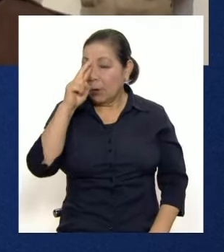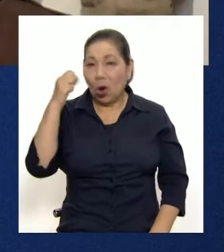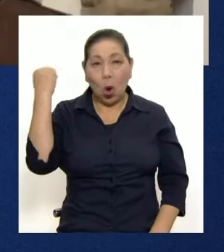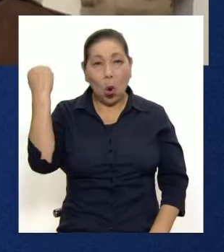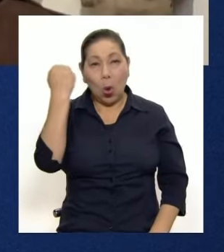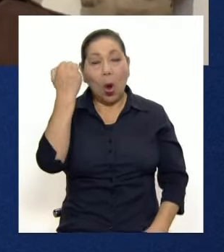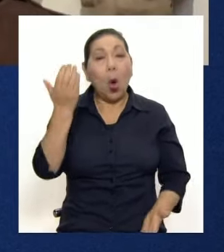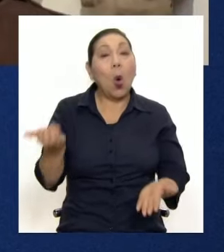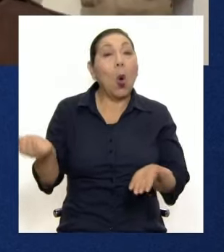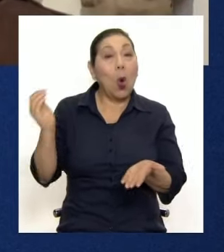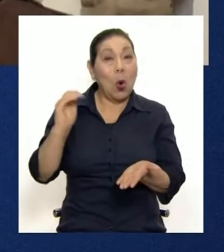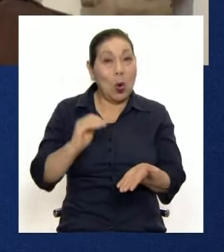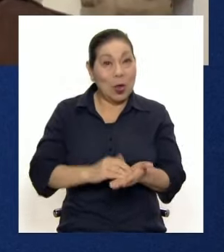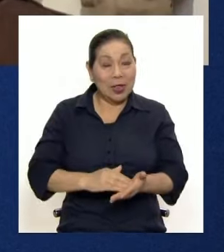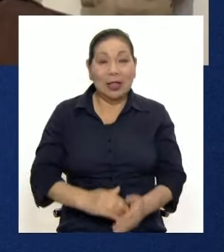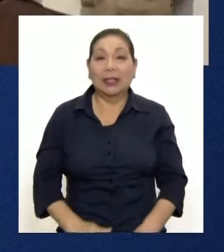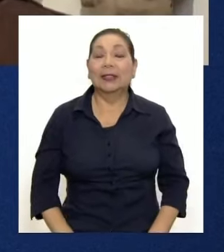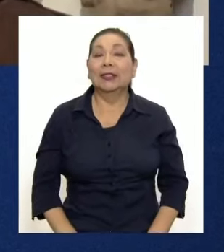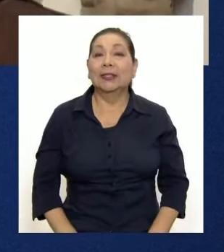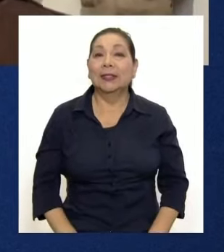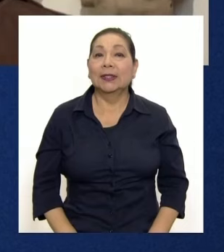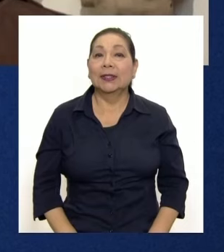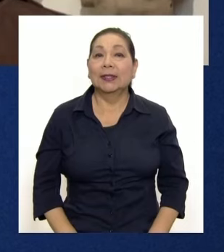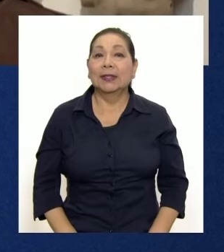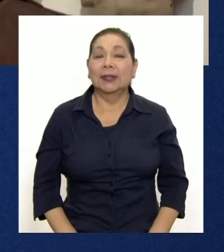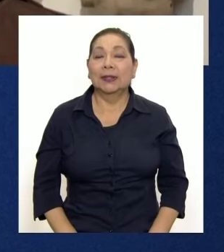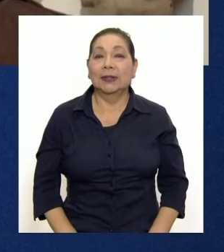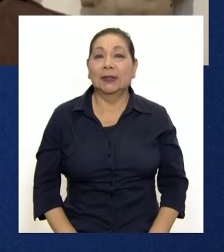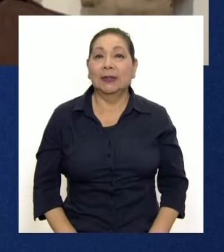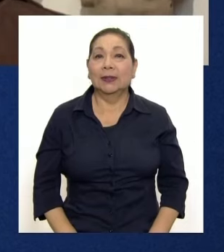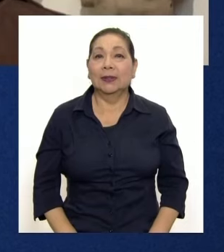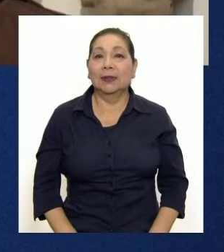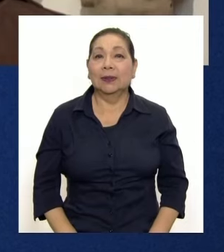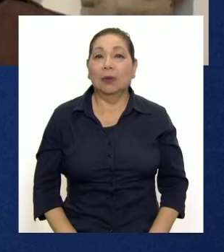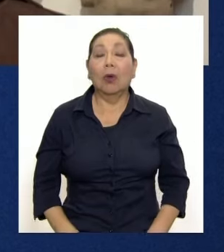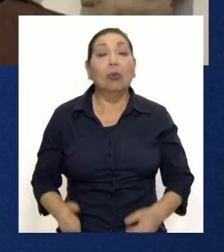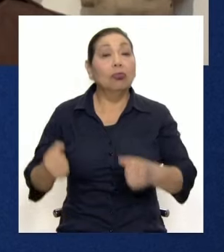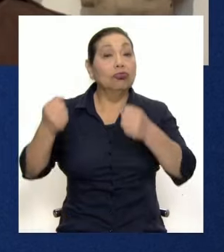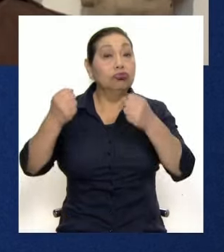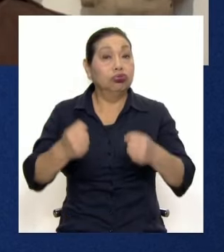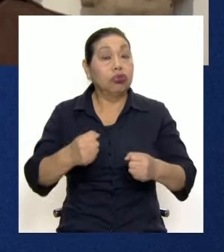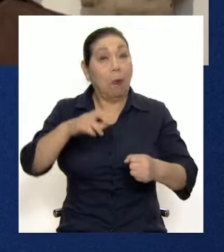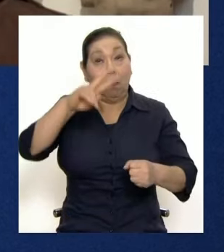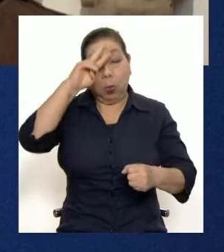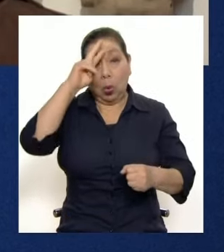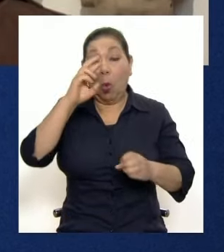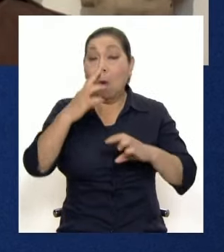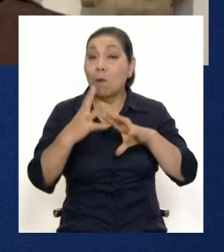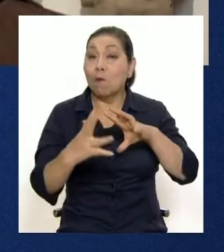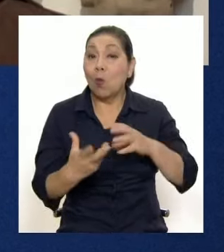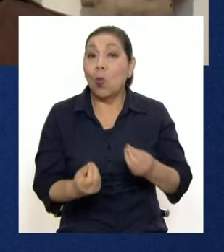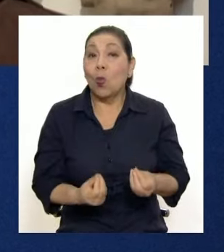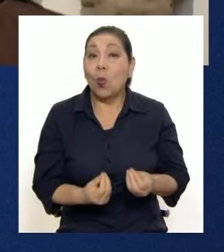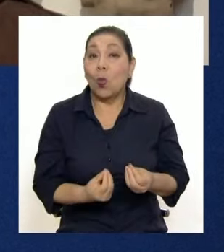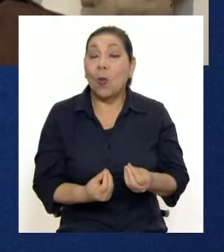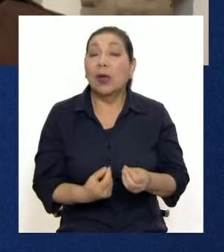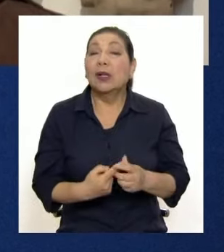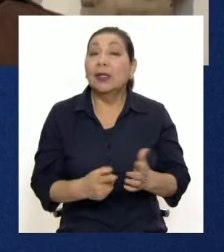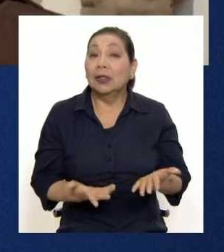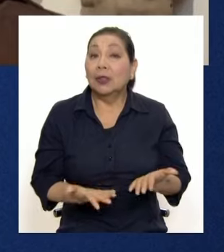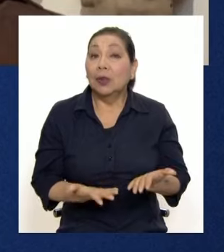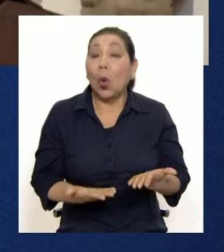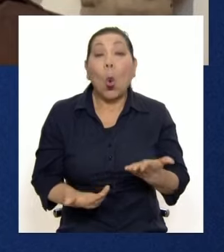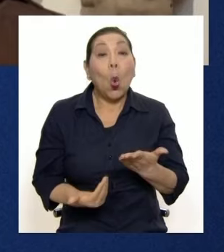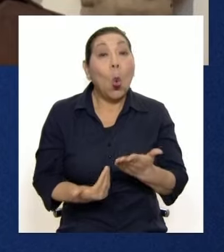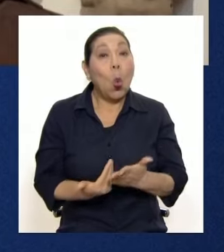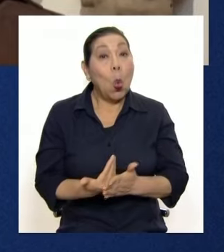ganado nuevamente eh el una posición mundial en té en